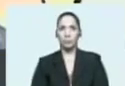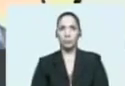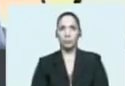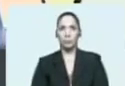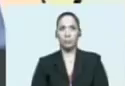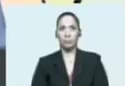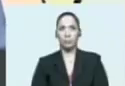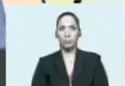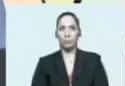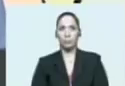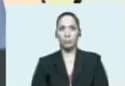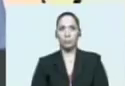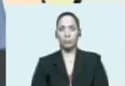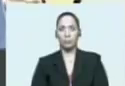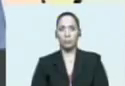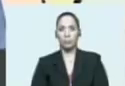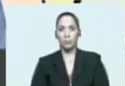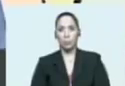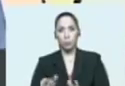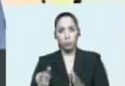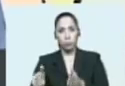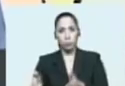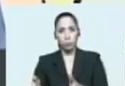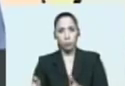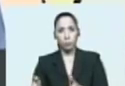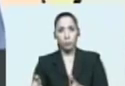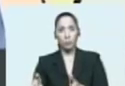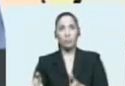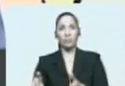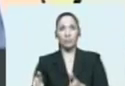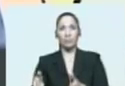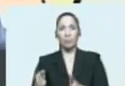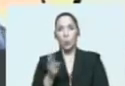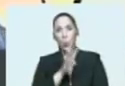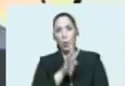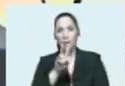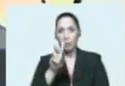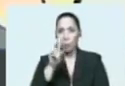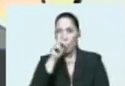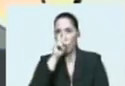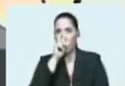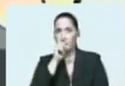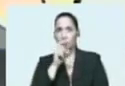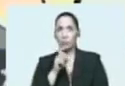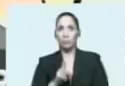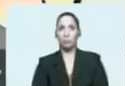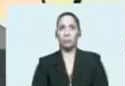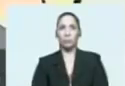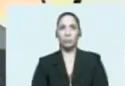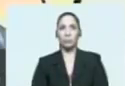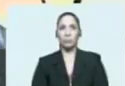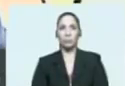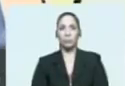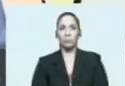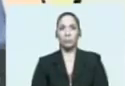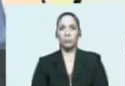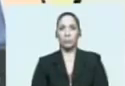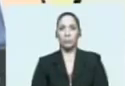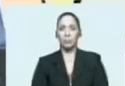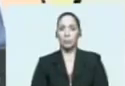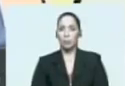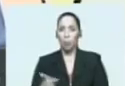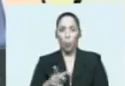de su martirio a 42 años del horrendo asesinatos por torturas